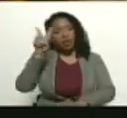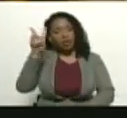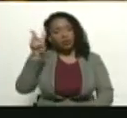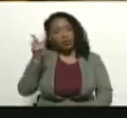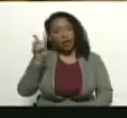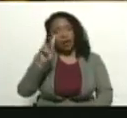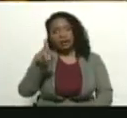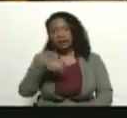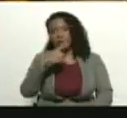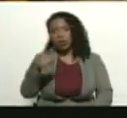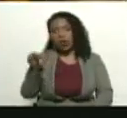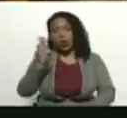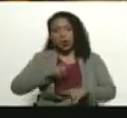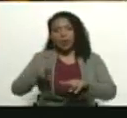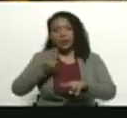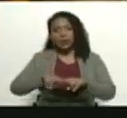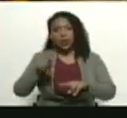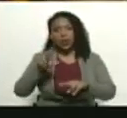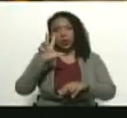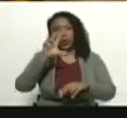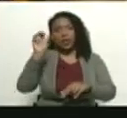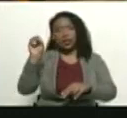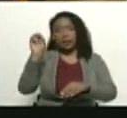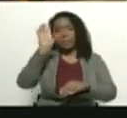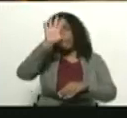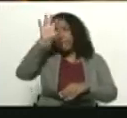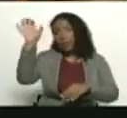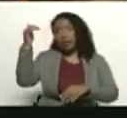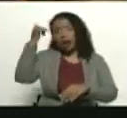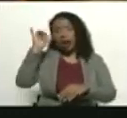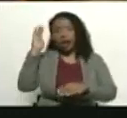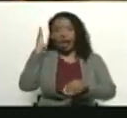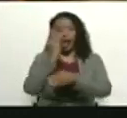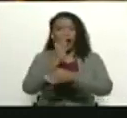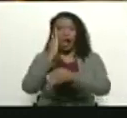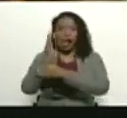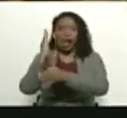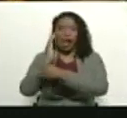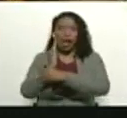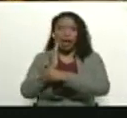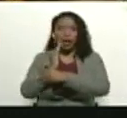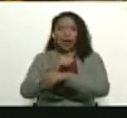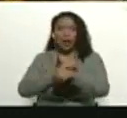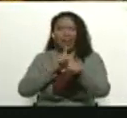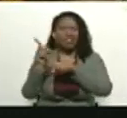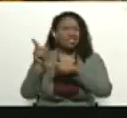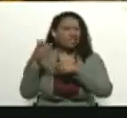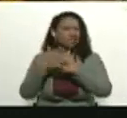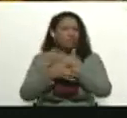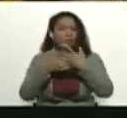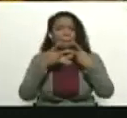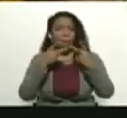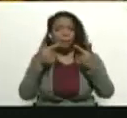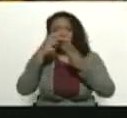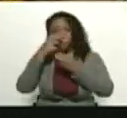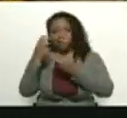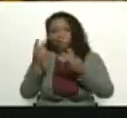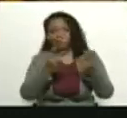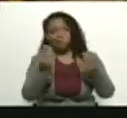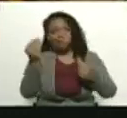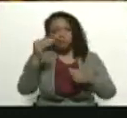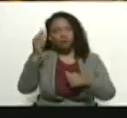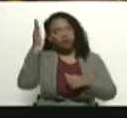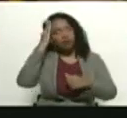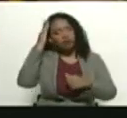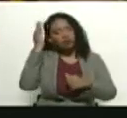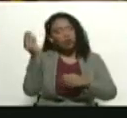sino la infancia de los 30 países que hoy se encuentran sancionados. Es una publicación que invita además a conocer